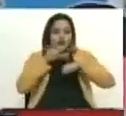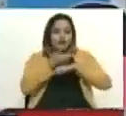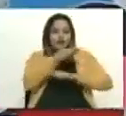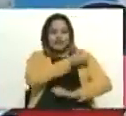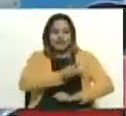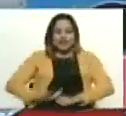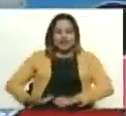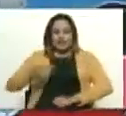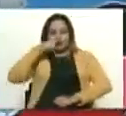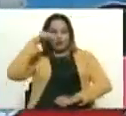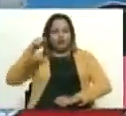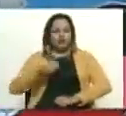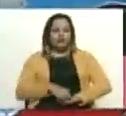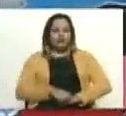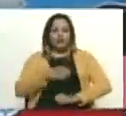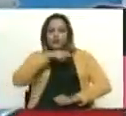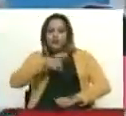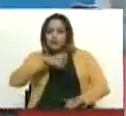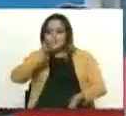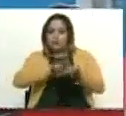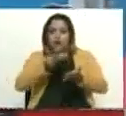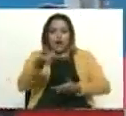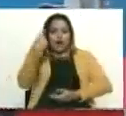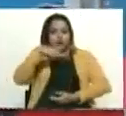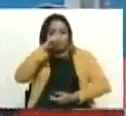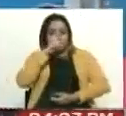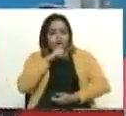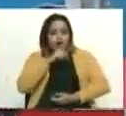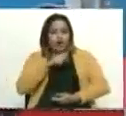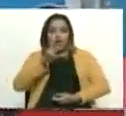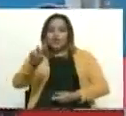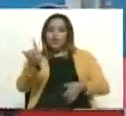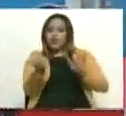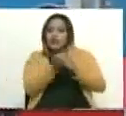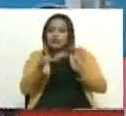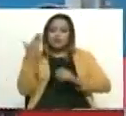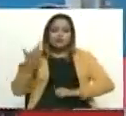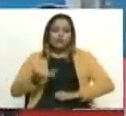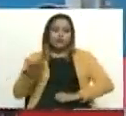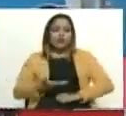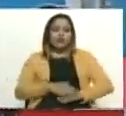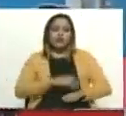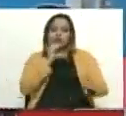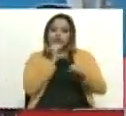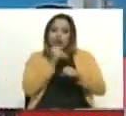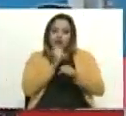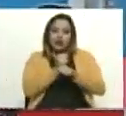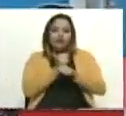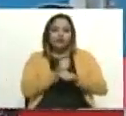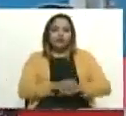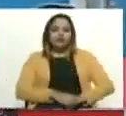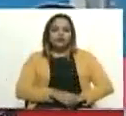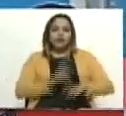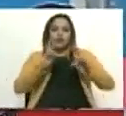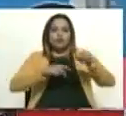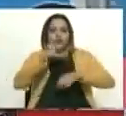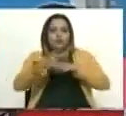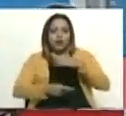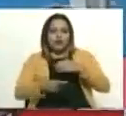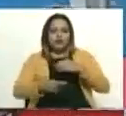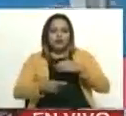Nicolás Maduro. Nosotros aprobamos el año pasado 2 leyes fundamentales, muy importantes, para el trabajo del nuevo programa